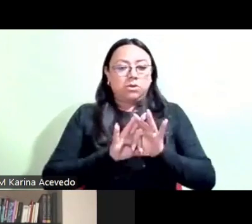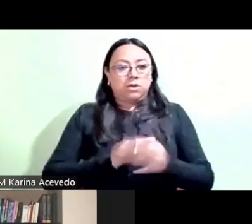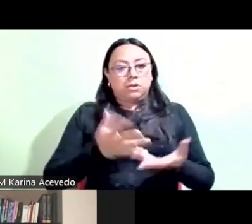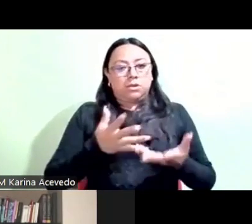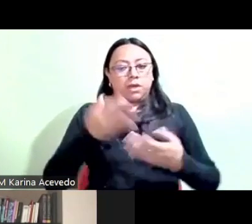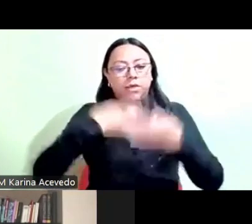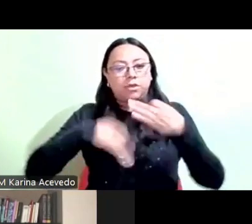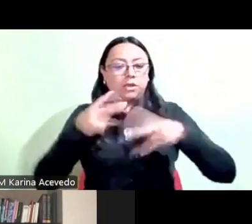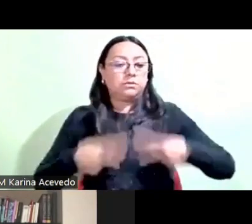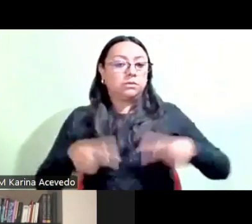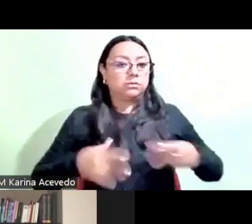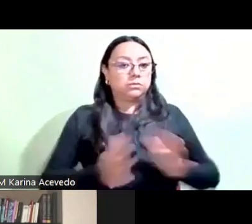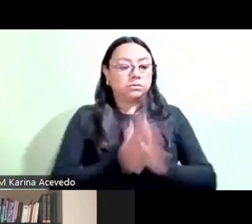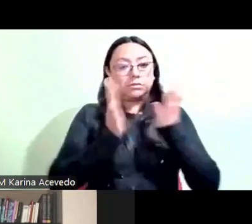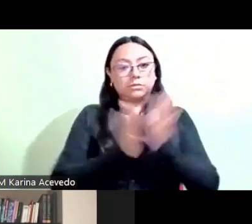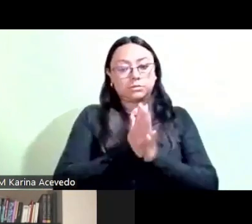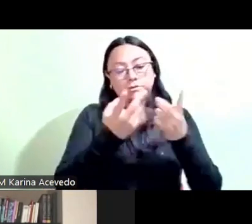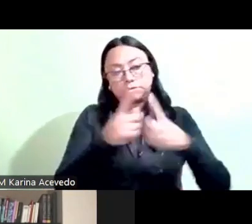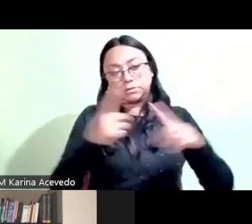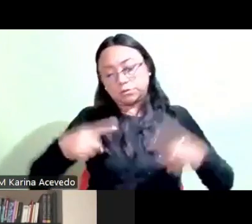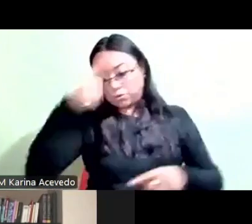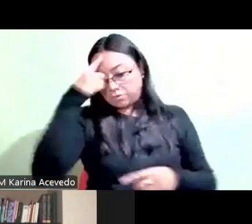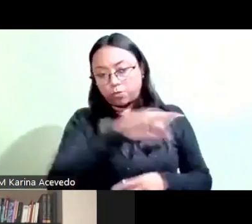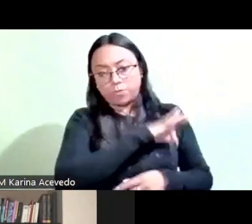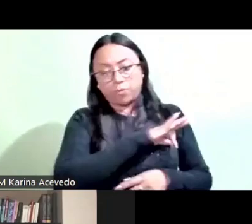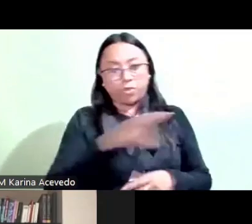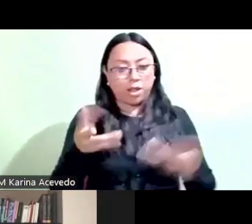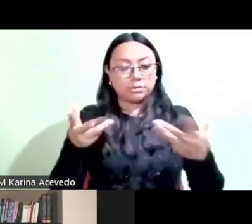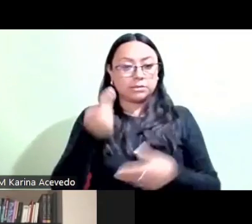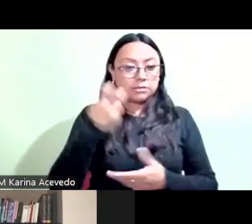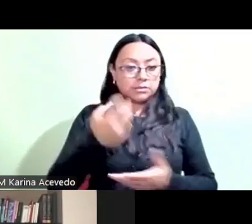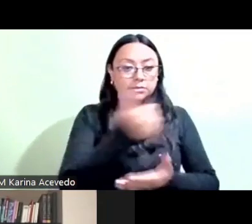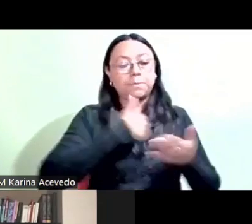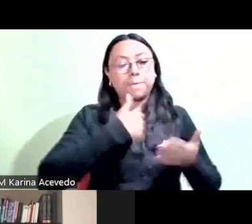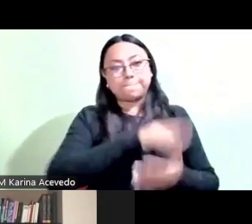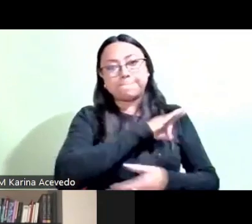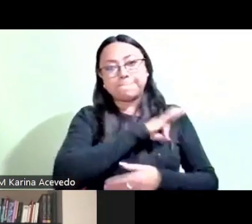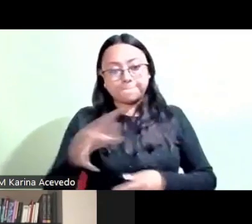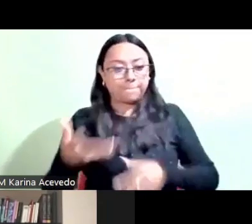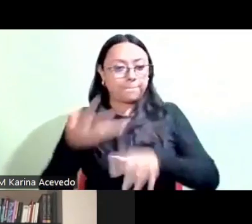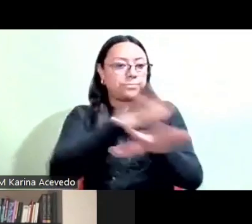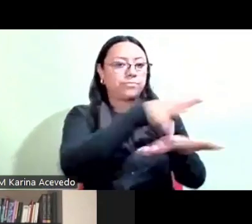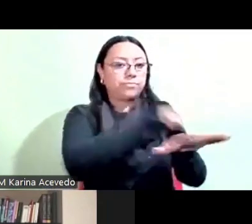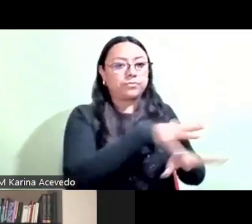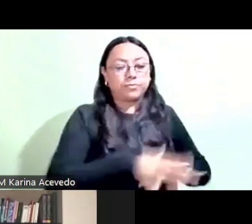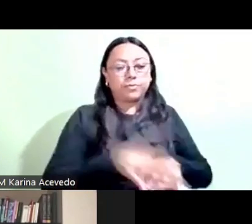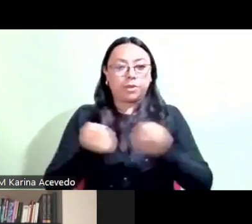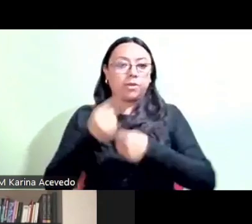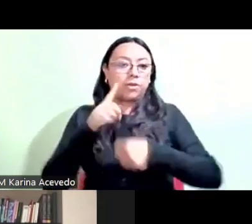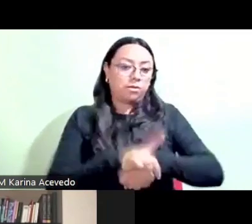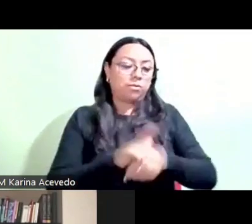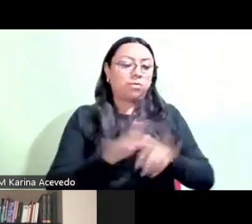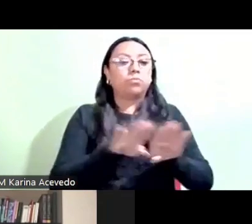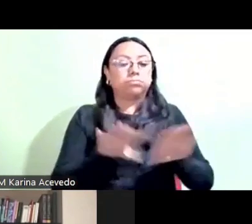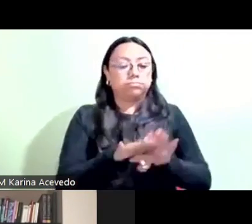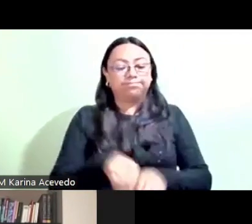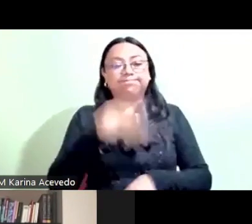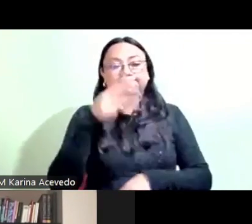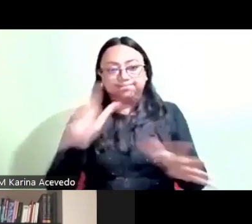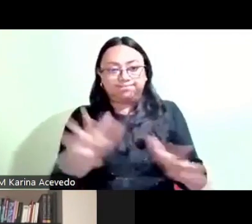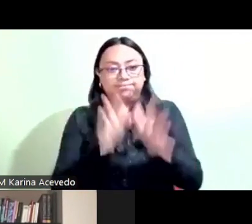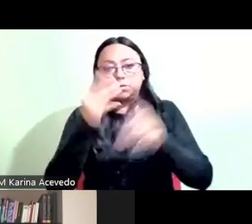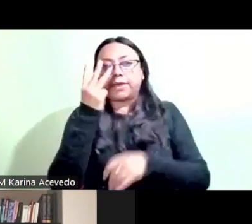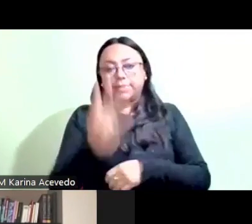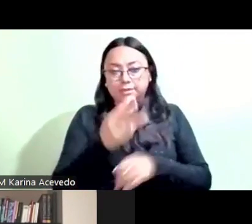de desarrollo para transformar a la ciudad en un verdadero espacio de integración social, el cual se basa en promover 3 elementos fundamentales